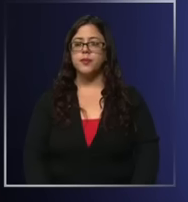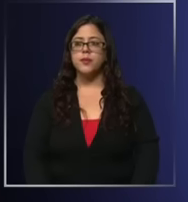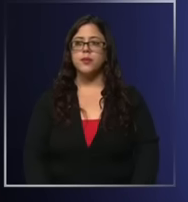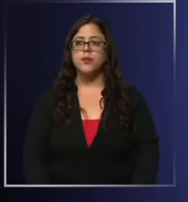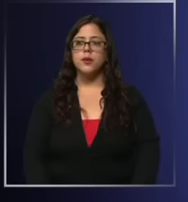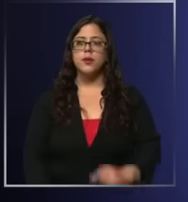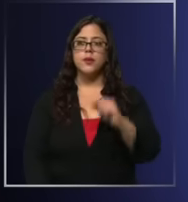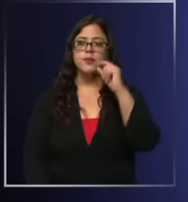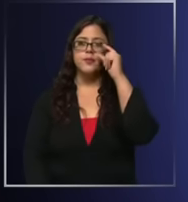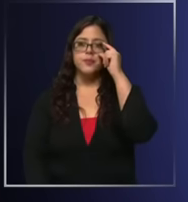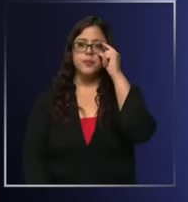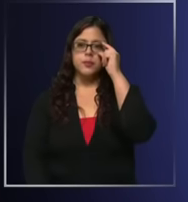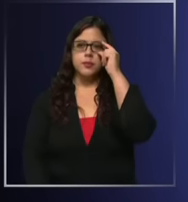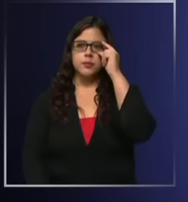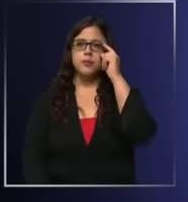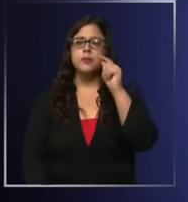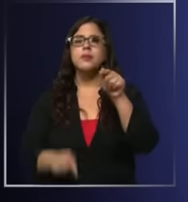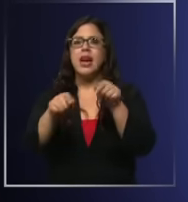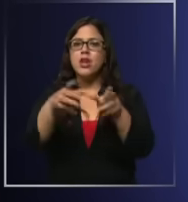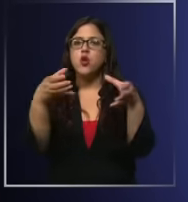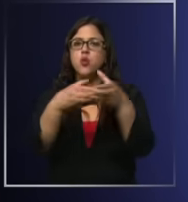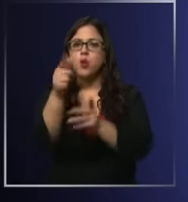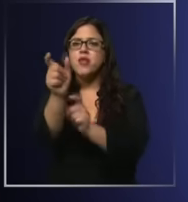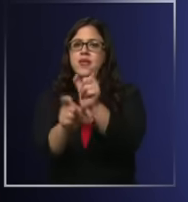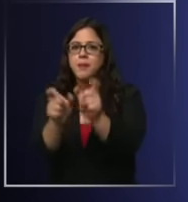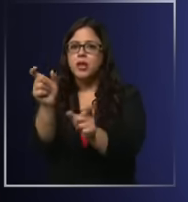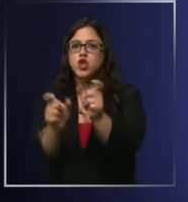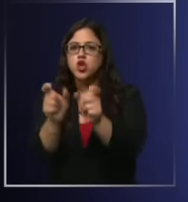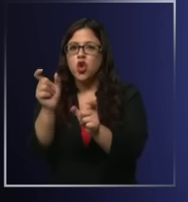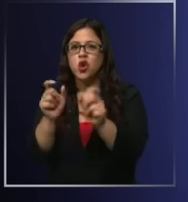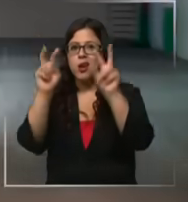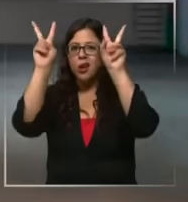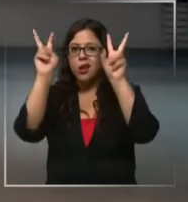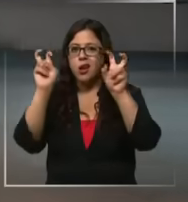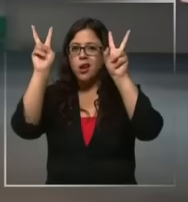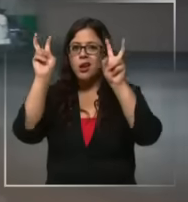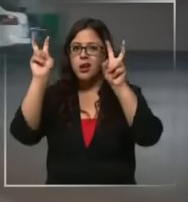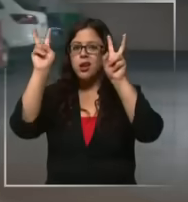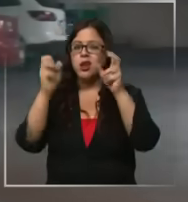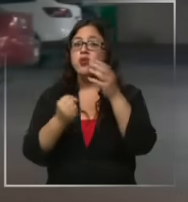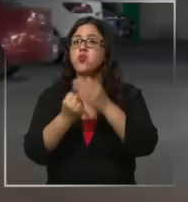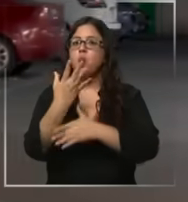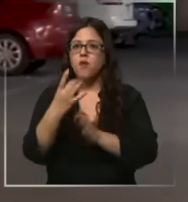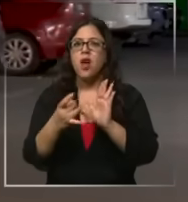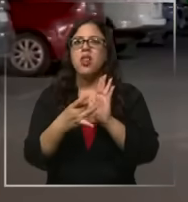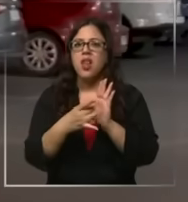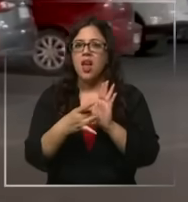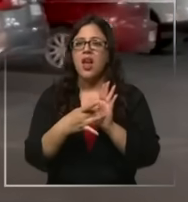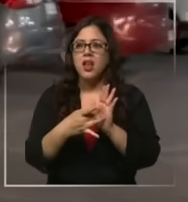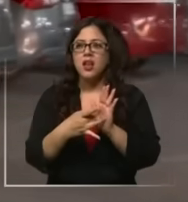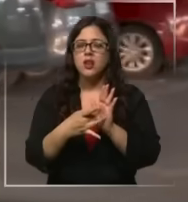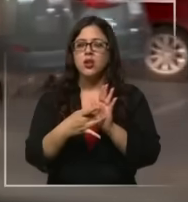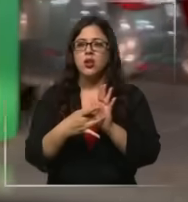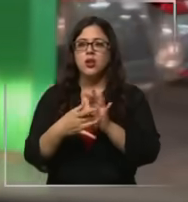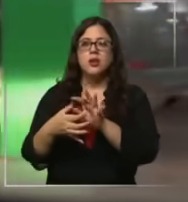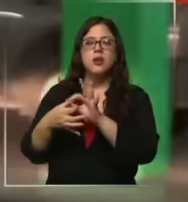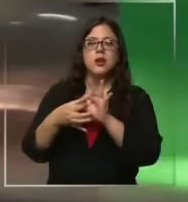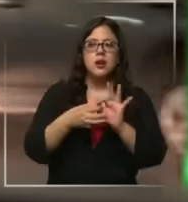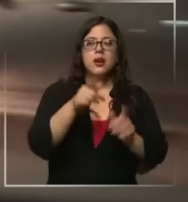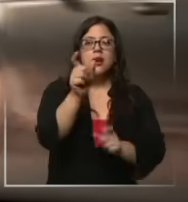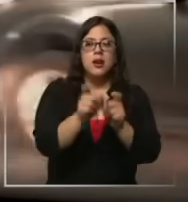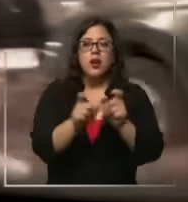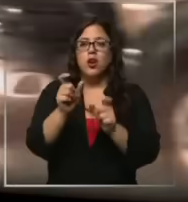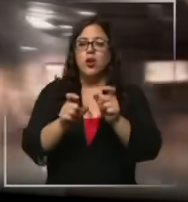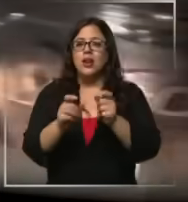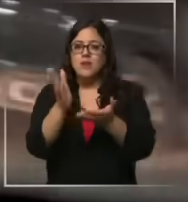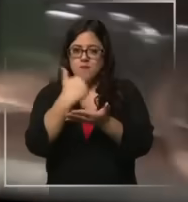Son un grupo de personas que podríamos denominar como unos emprendedores del delito, ¿ya? Realmente porque esta gente se preparan